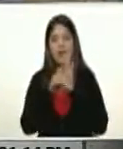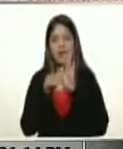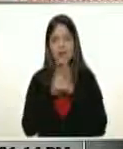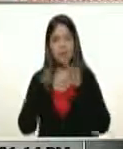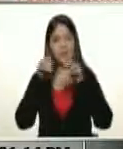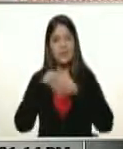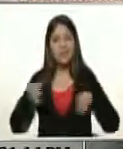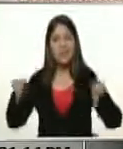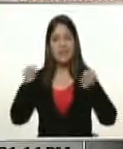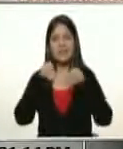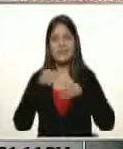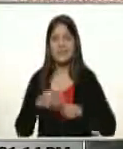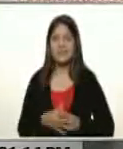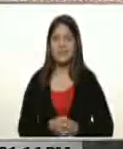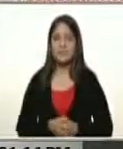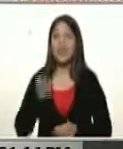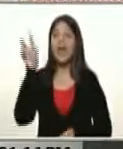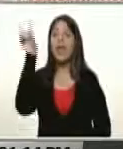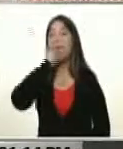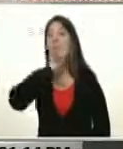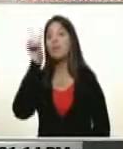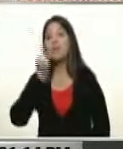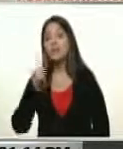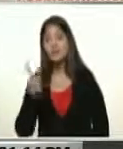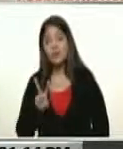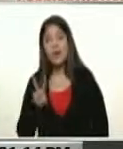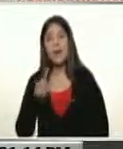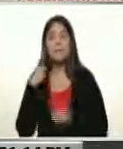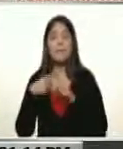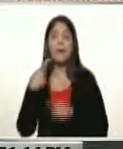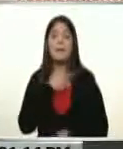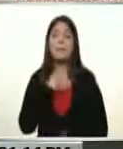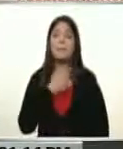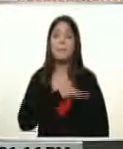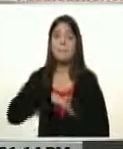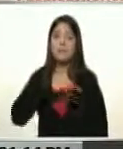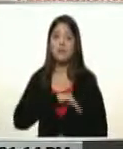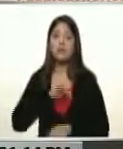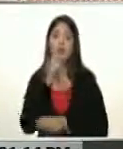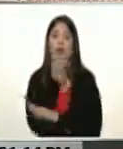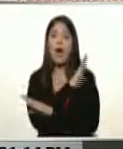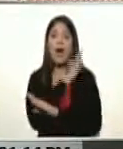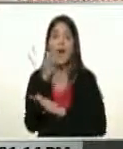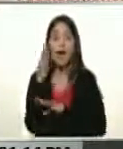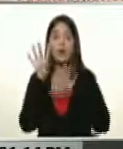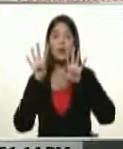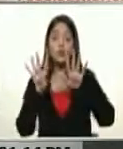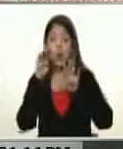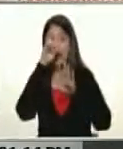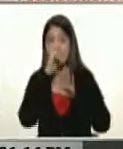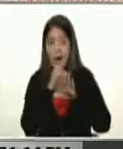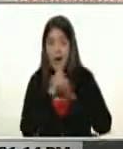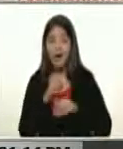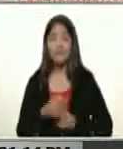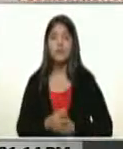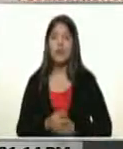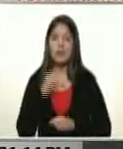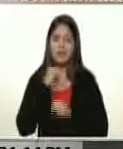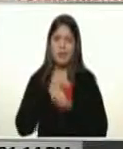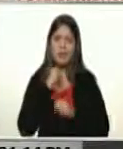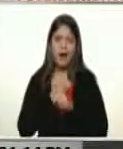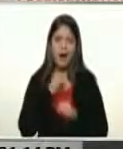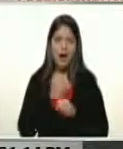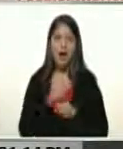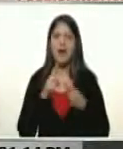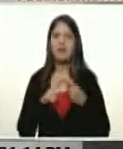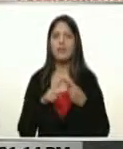tierra. En Venezuela, junto con la misión Árbol, que tenemos 9 años reforestando cuencas hidrográficas,